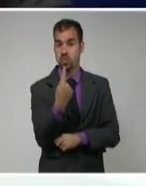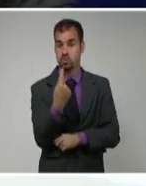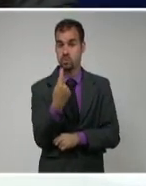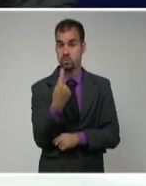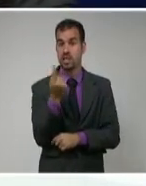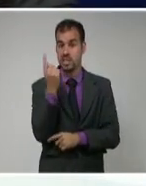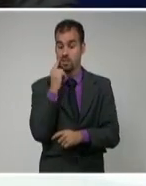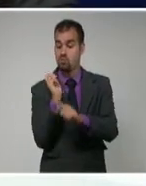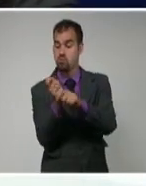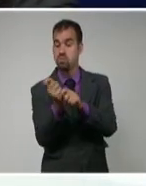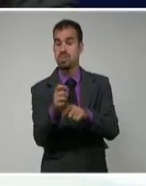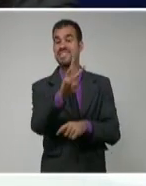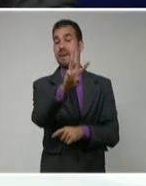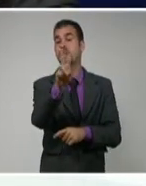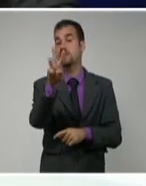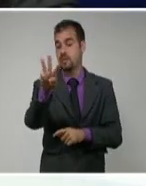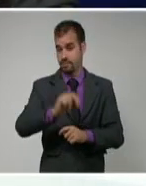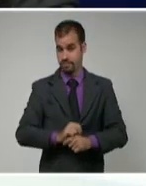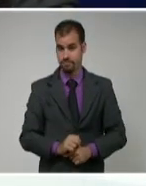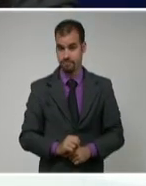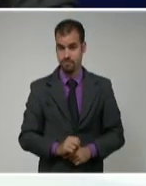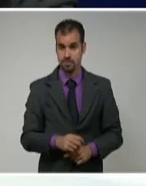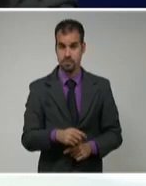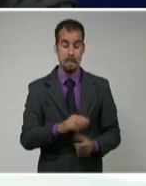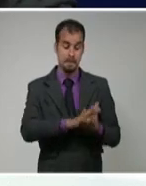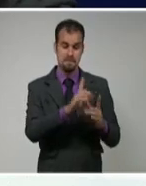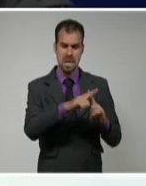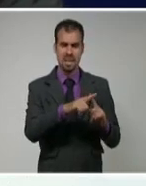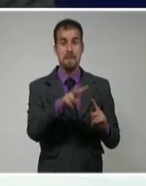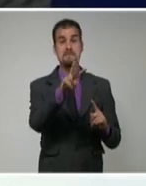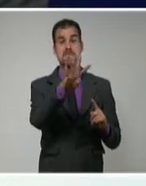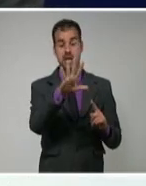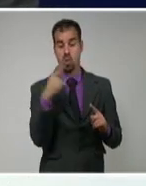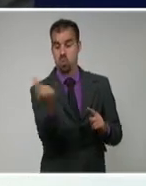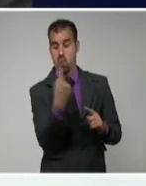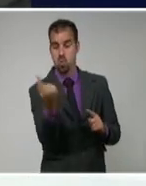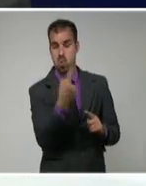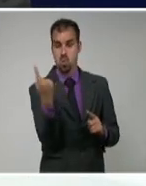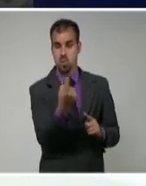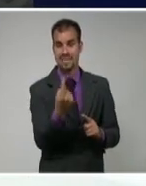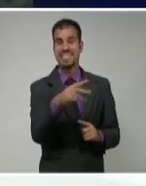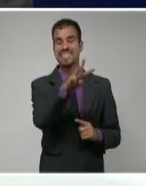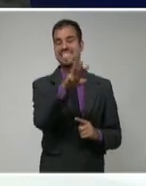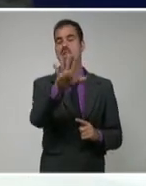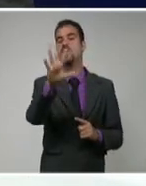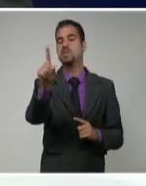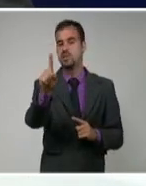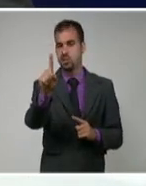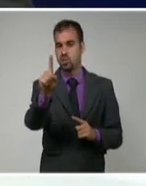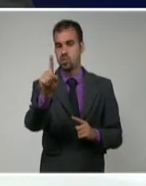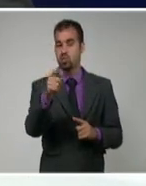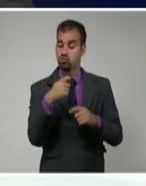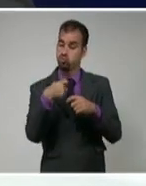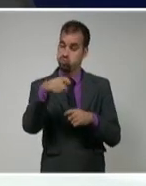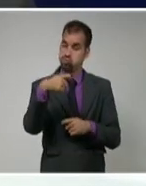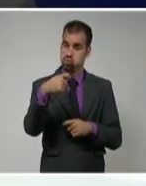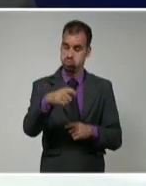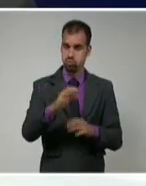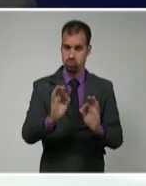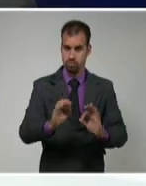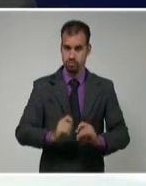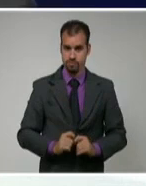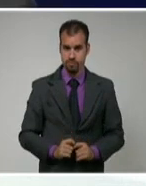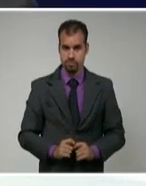323, mientras Matanzas ostenta 25 anotaciones y 351 de averaje colectivo. En el picheo, los leñadores presentan una